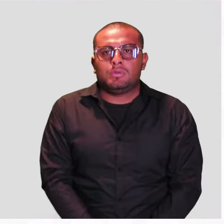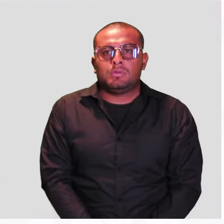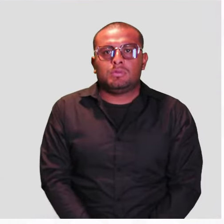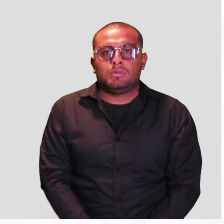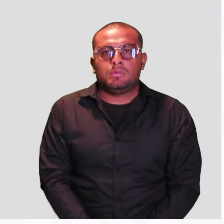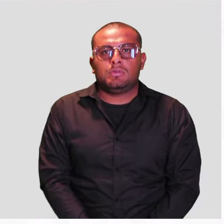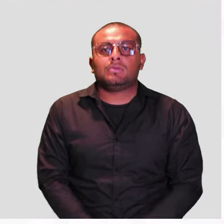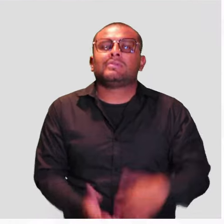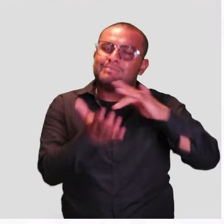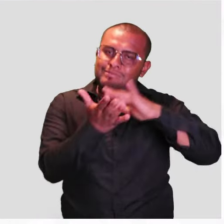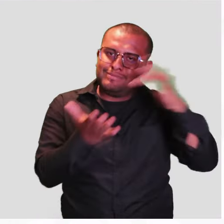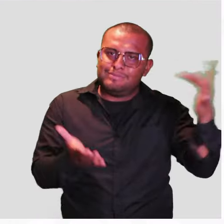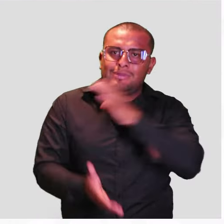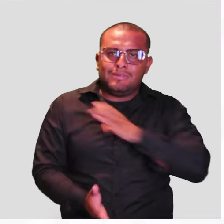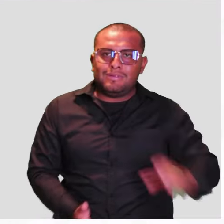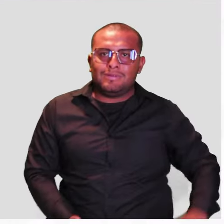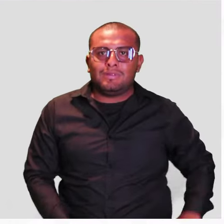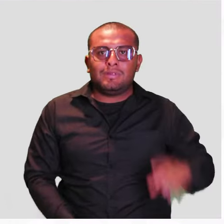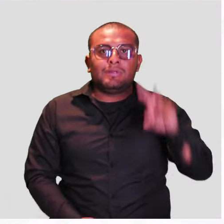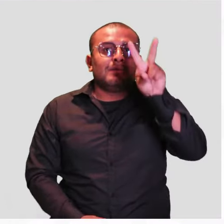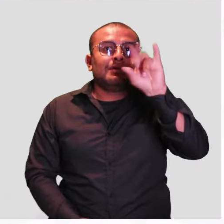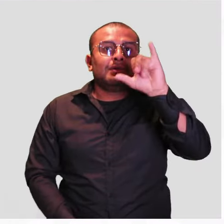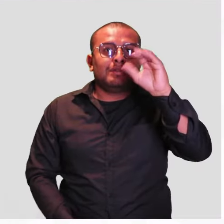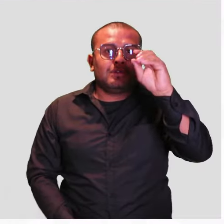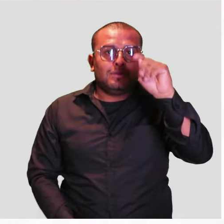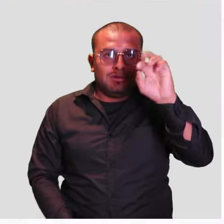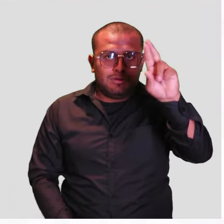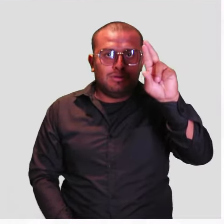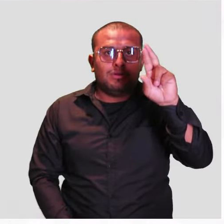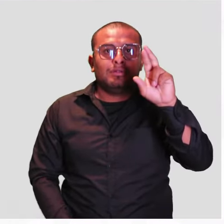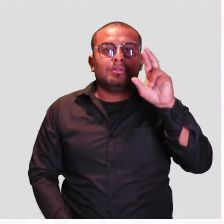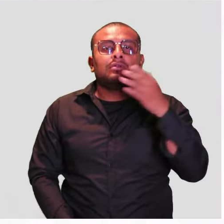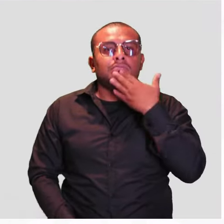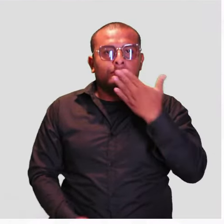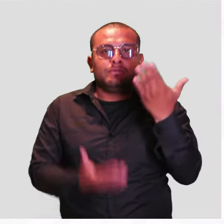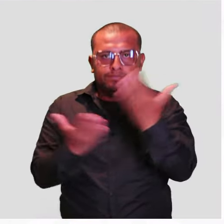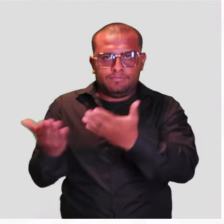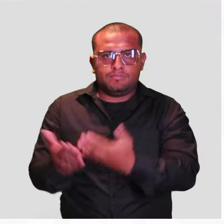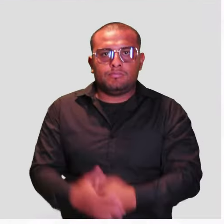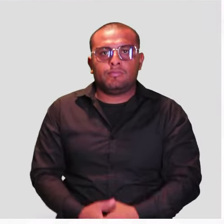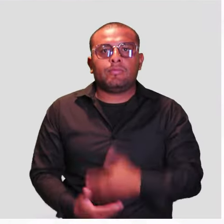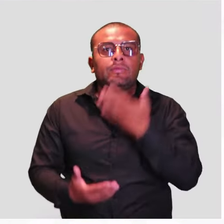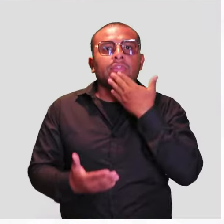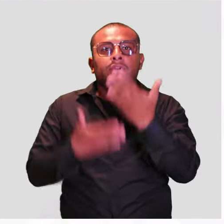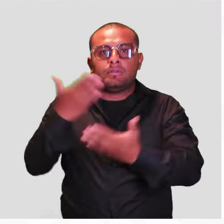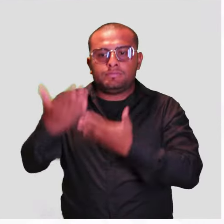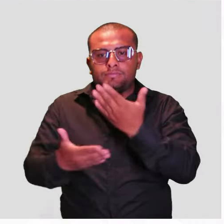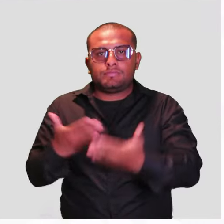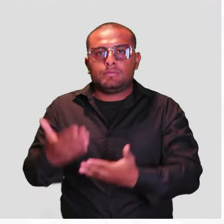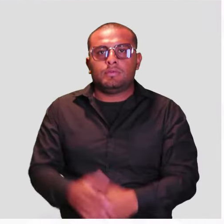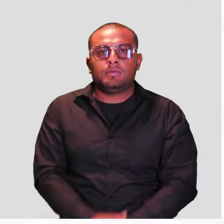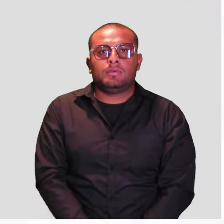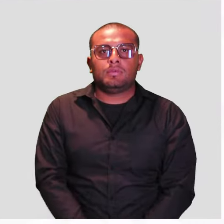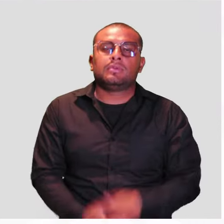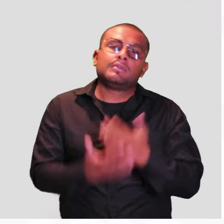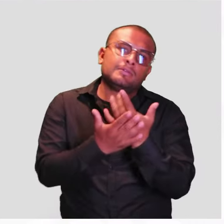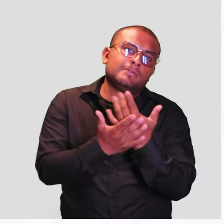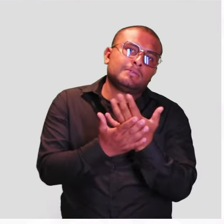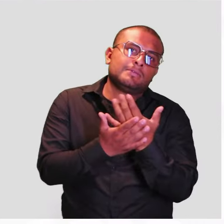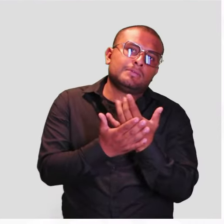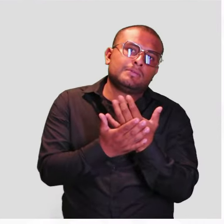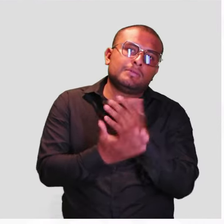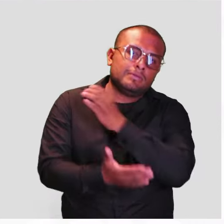Gracias, candidato Víctor Rocha Basurto. Seguimos, por supuesto, invitando a las